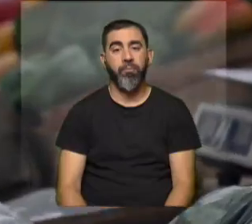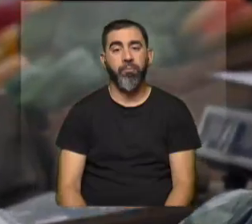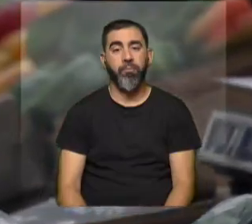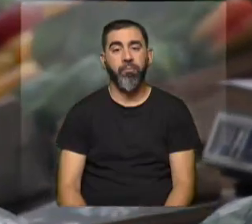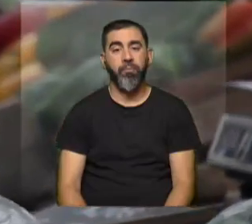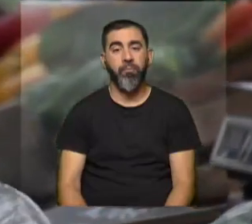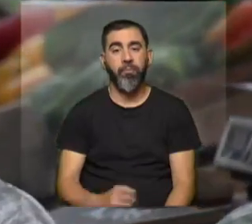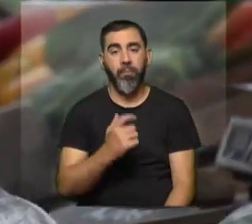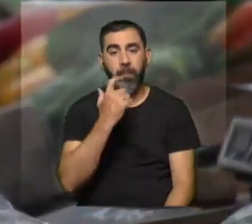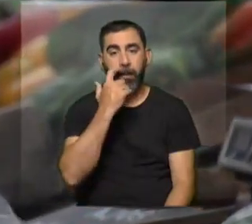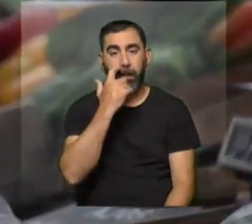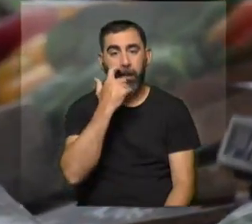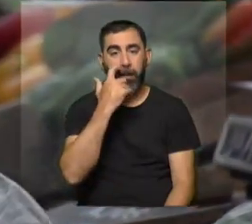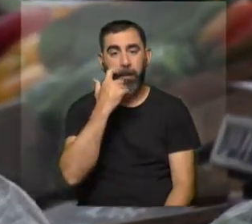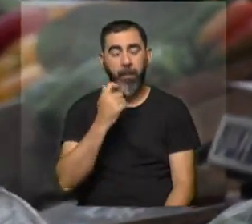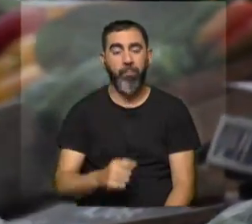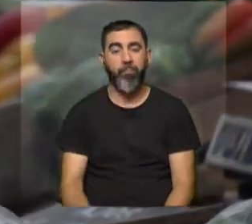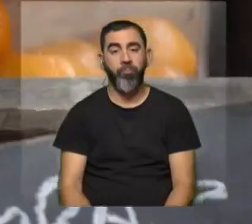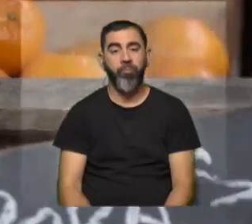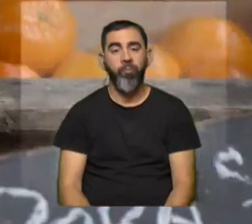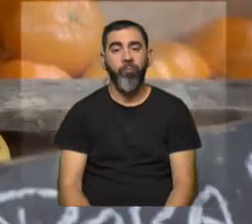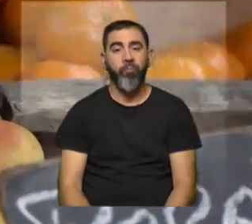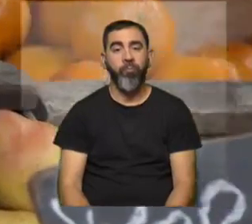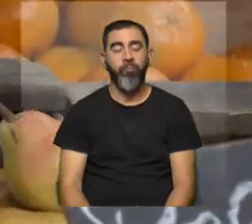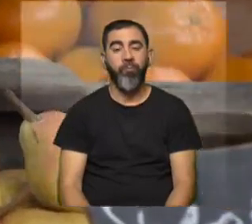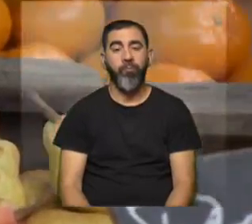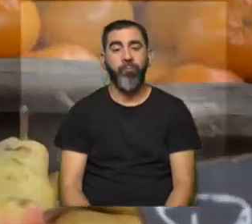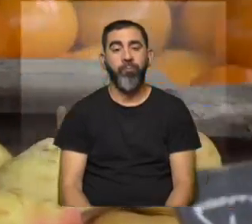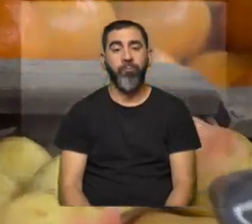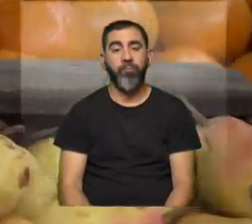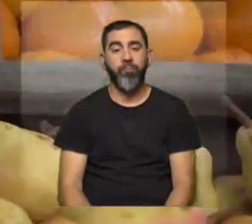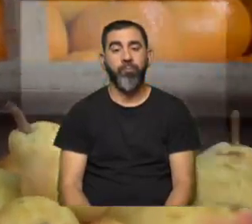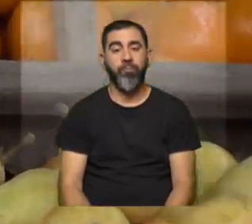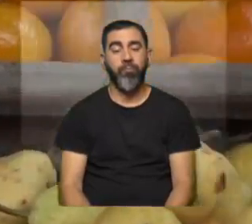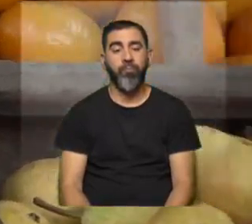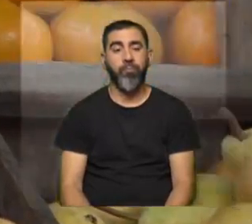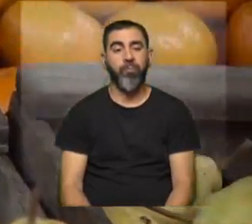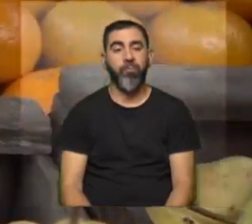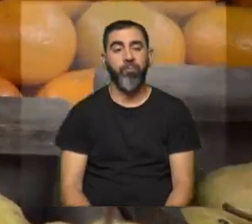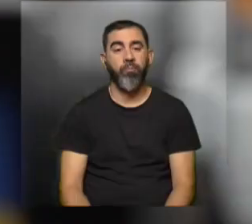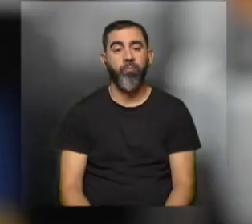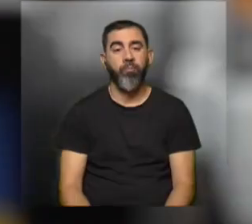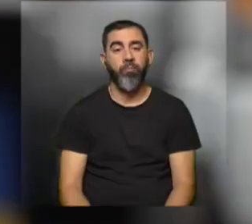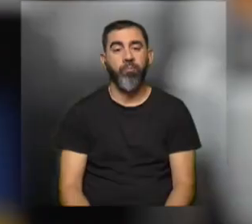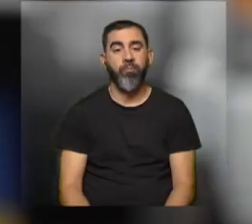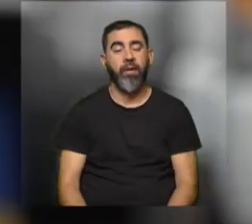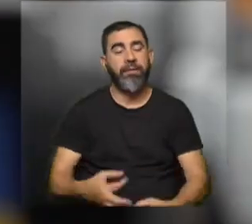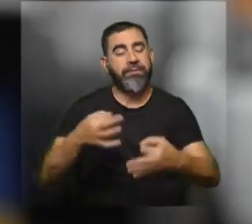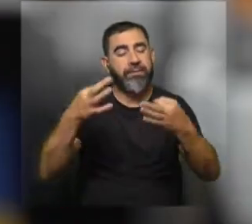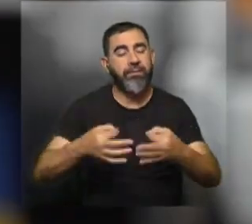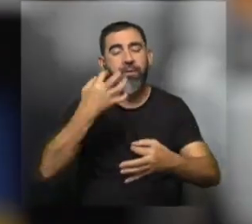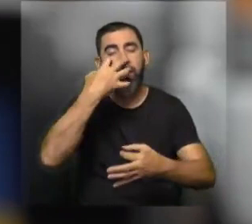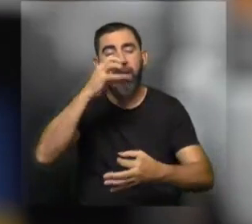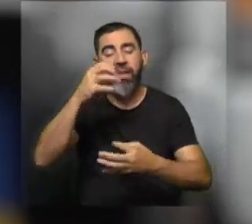Todos pueden. Agarren, no jueguen con su dinero, todo barato. A ver el público, abrimos ahora. Seguro asocian este grito